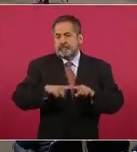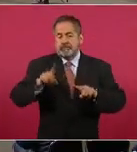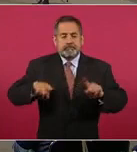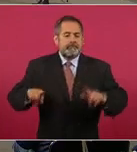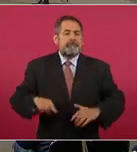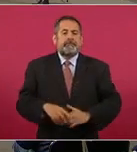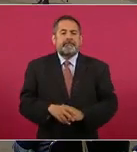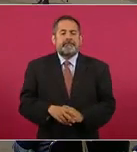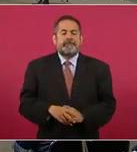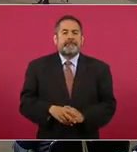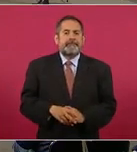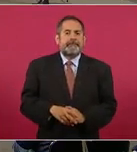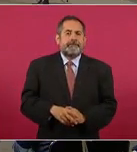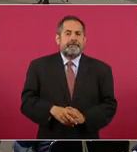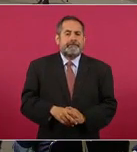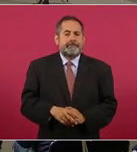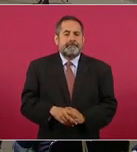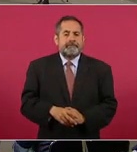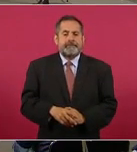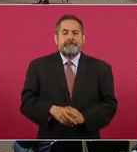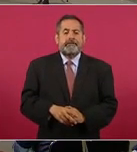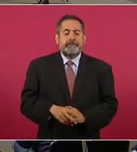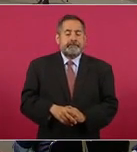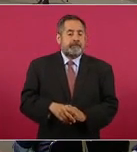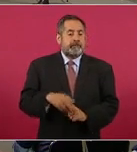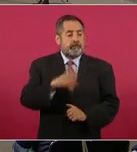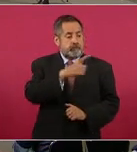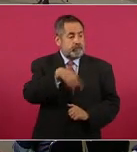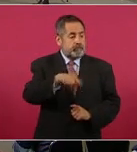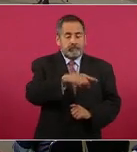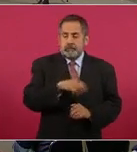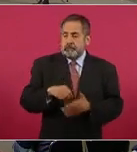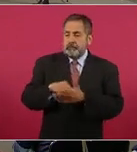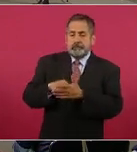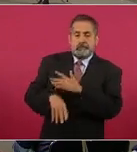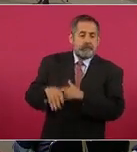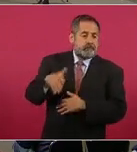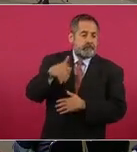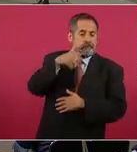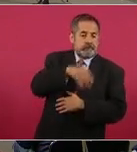favor. En cuanto a la elevación y la elusión fiscal,